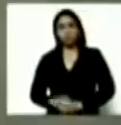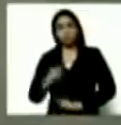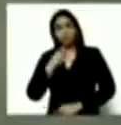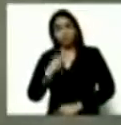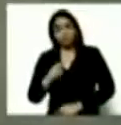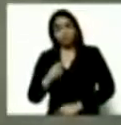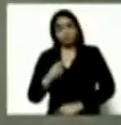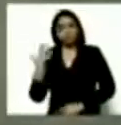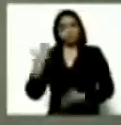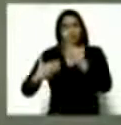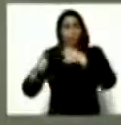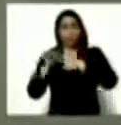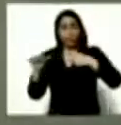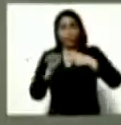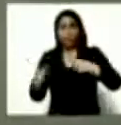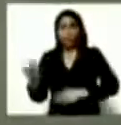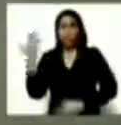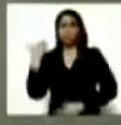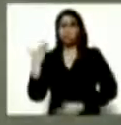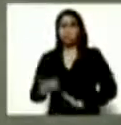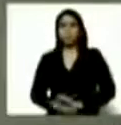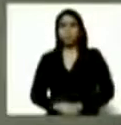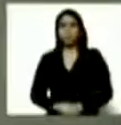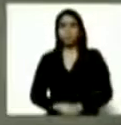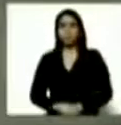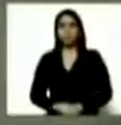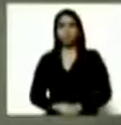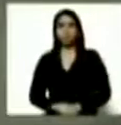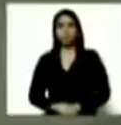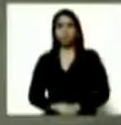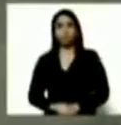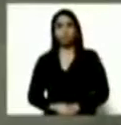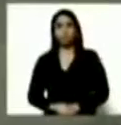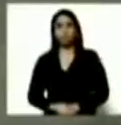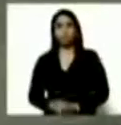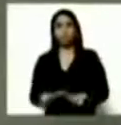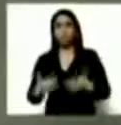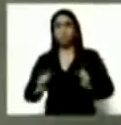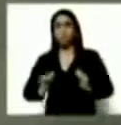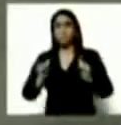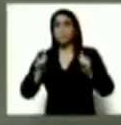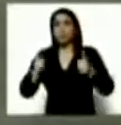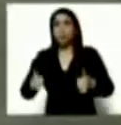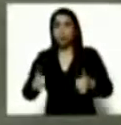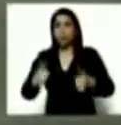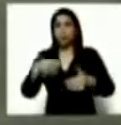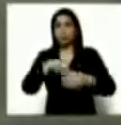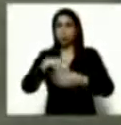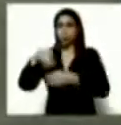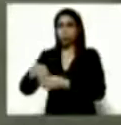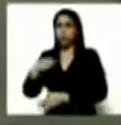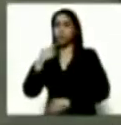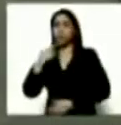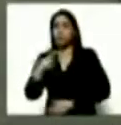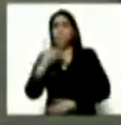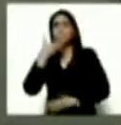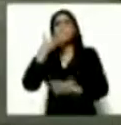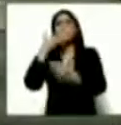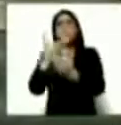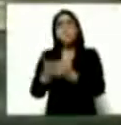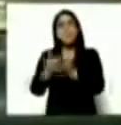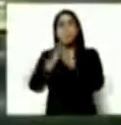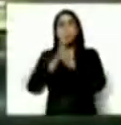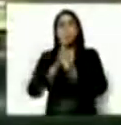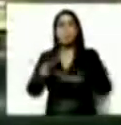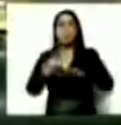dije hace varias semanas atrás, en marzo, cuando arrancaba la cuarentena, le dije, les pido